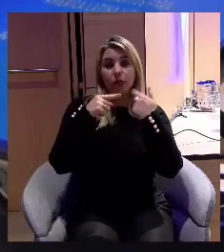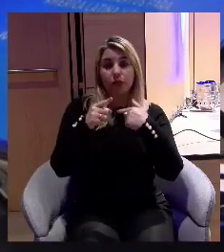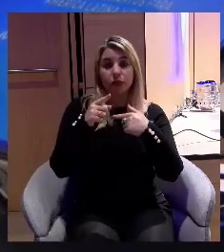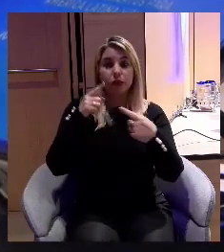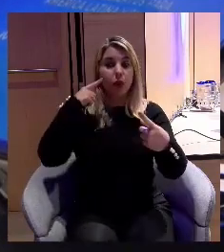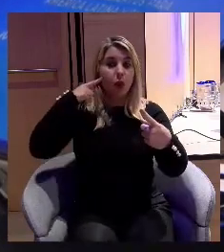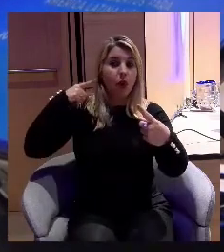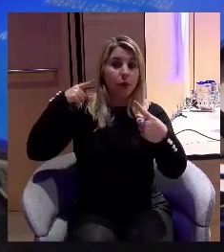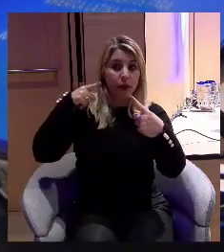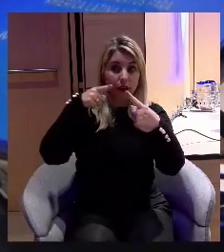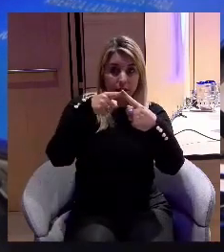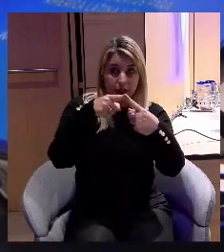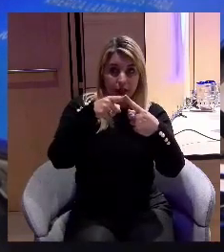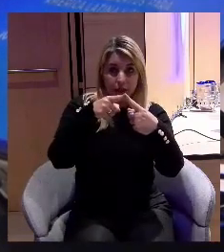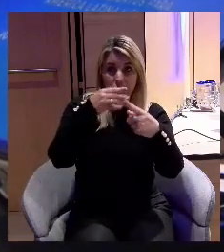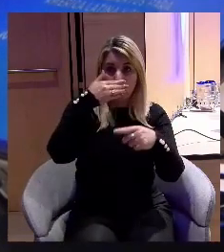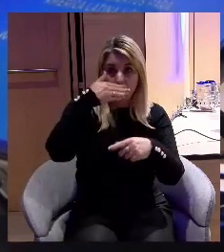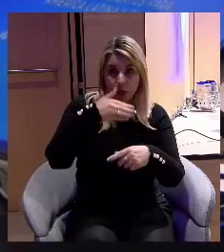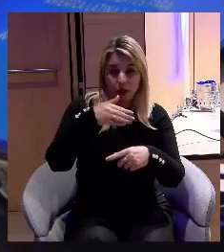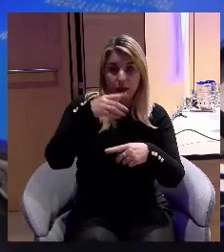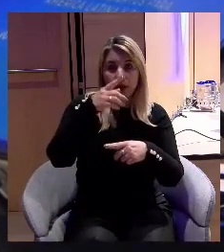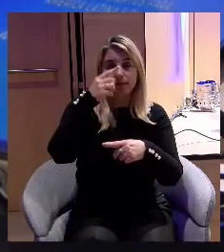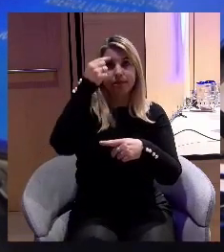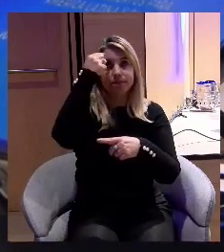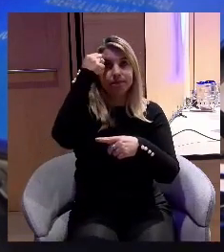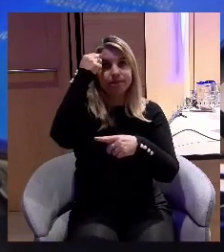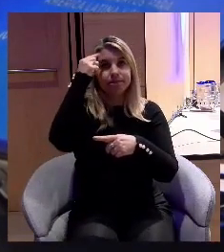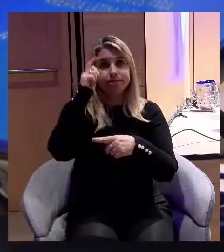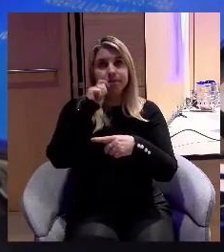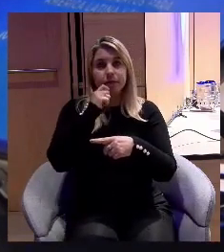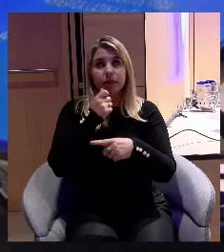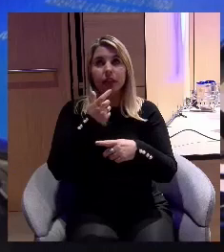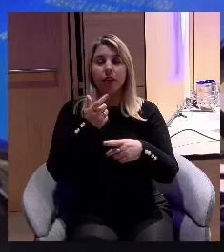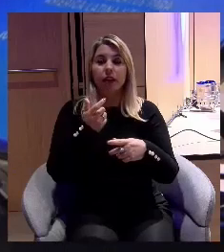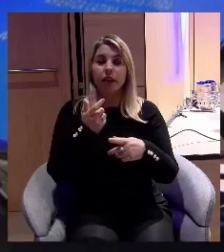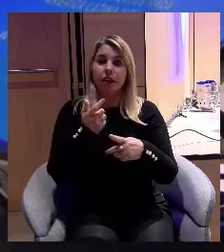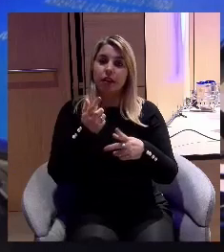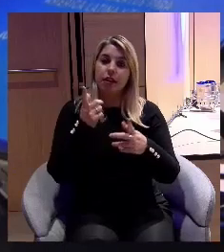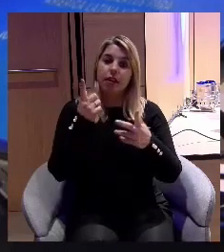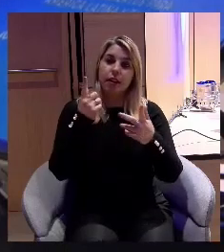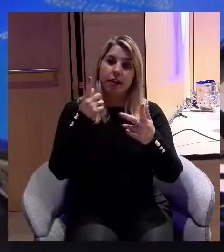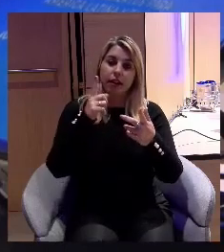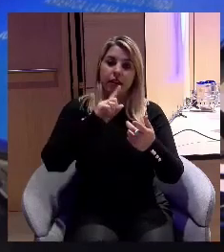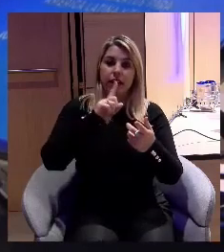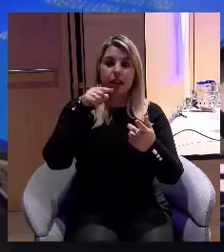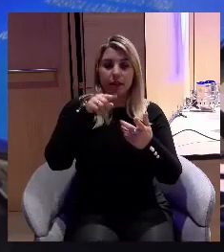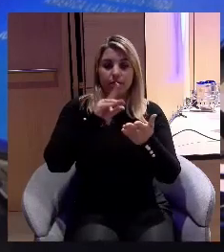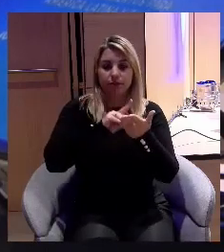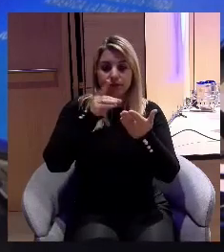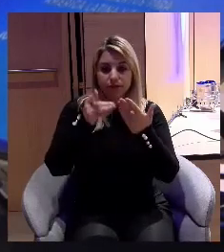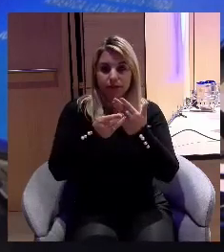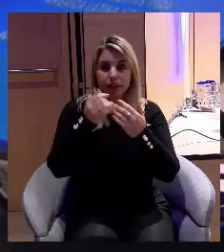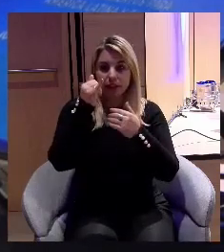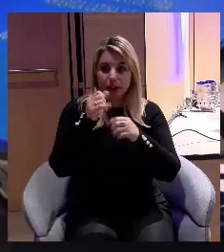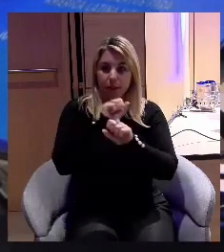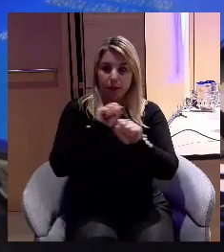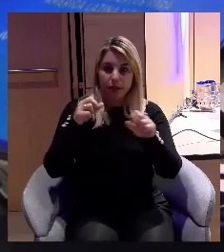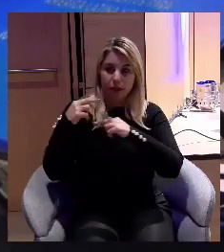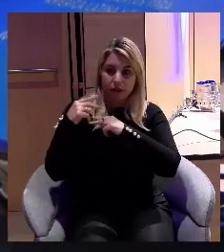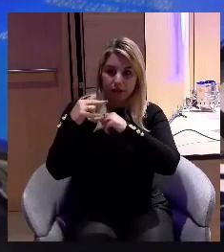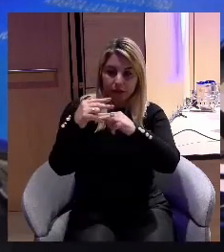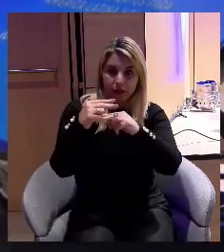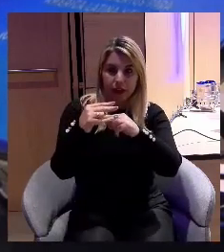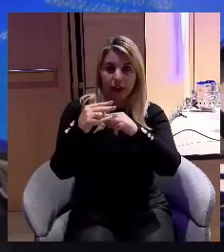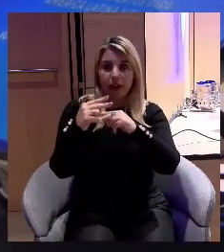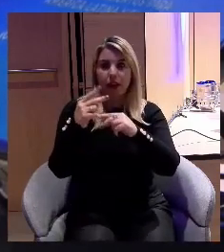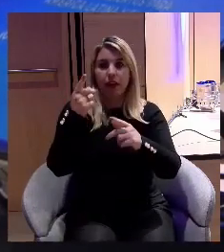objetivo final, me gusta pensar que, digamos, ¿qué es la sostenibilidad del proyecto? Digamos, si la sostenibilidad del proyecto está